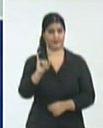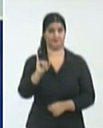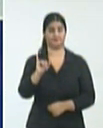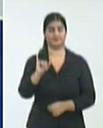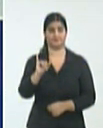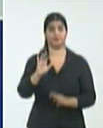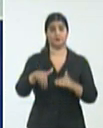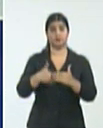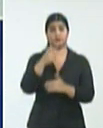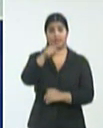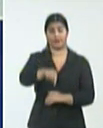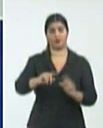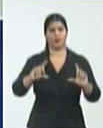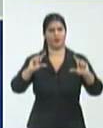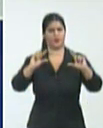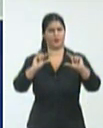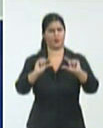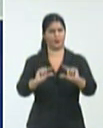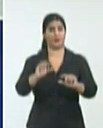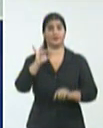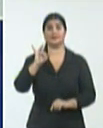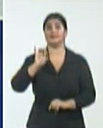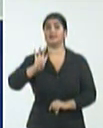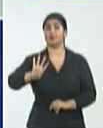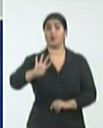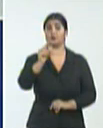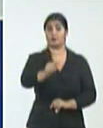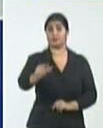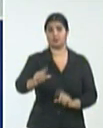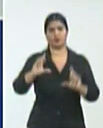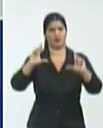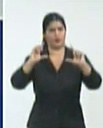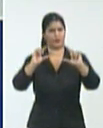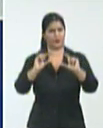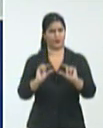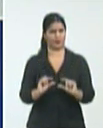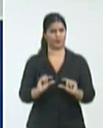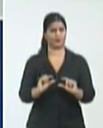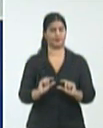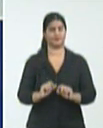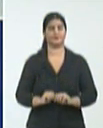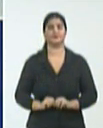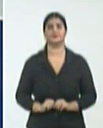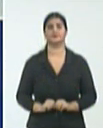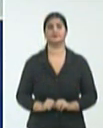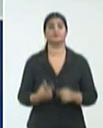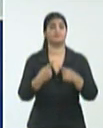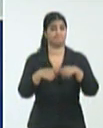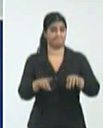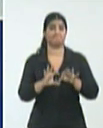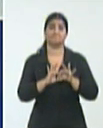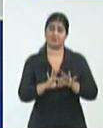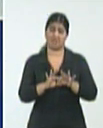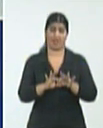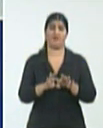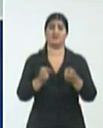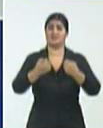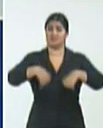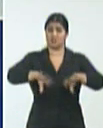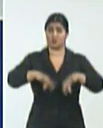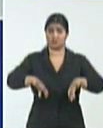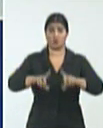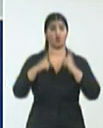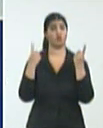74 menos que el día anterior, pero una cifra para esta provincia elevada. Dispersos en 10 de sus 11